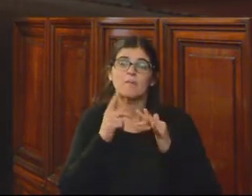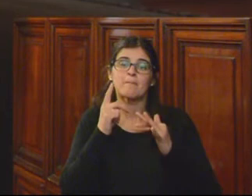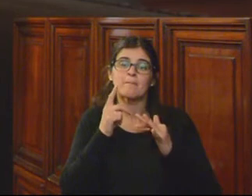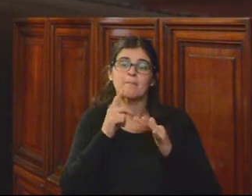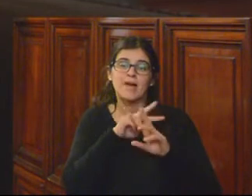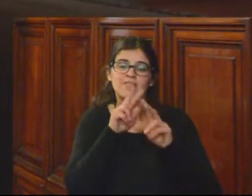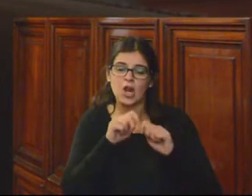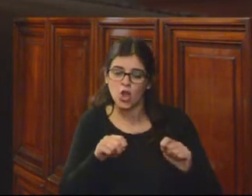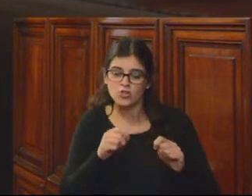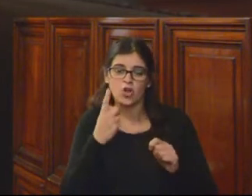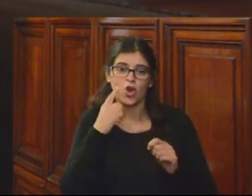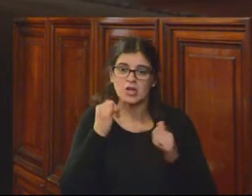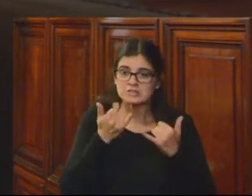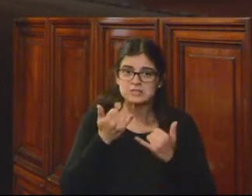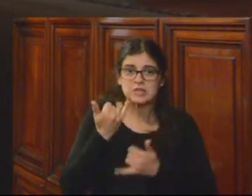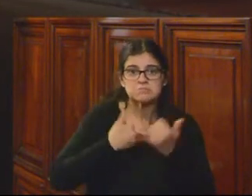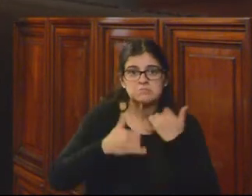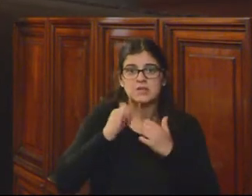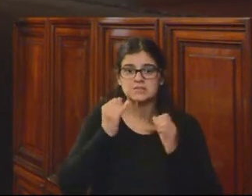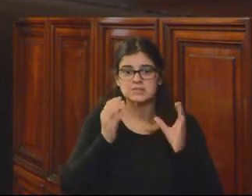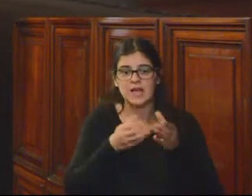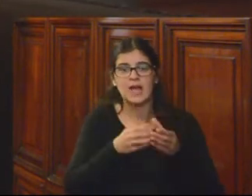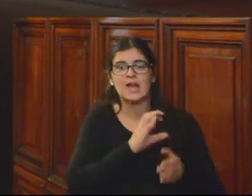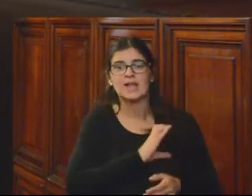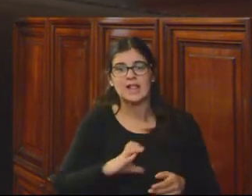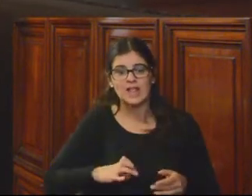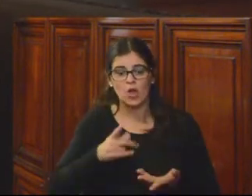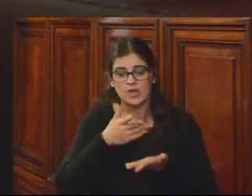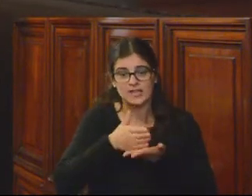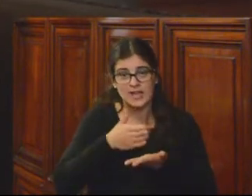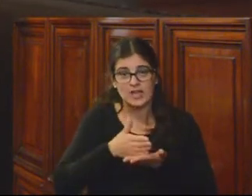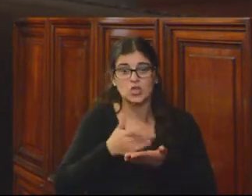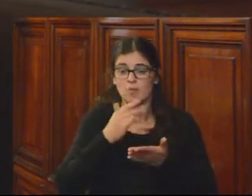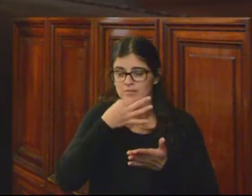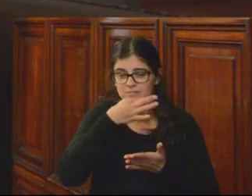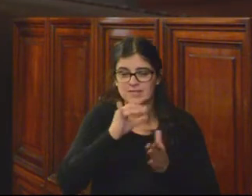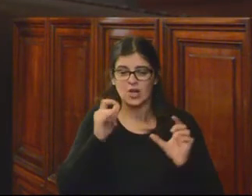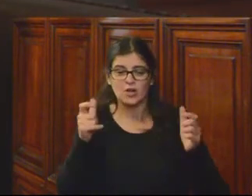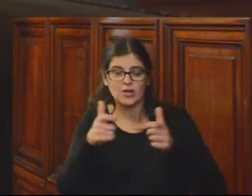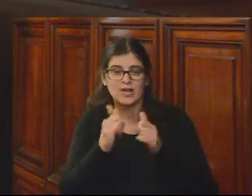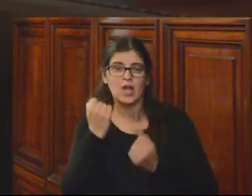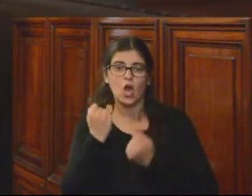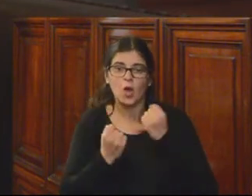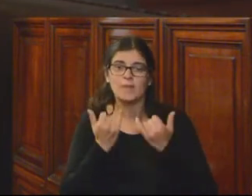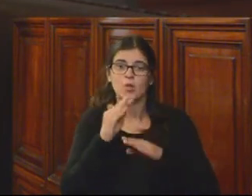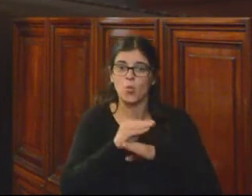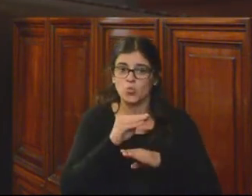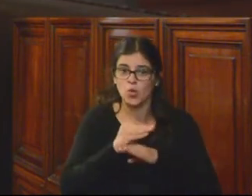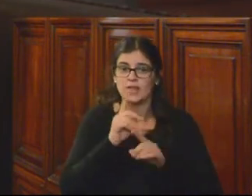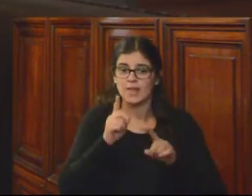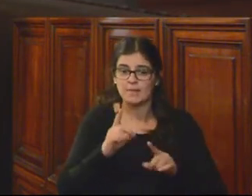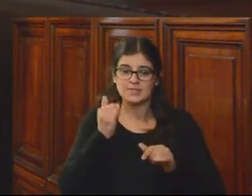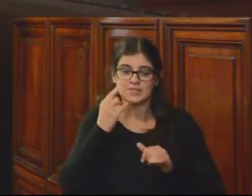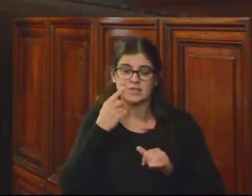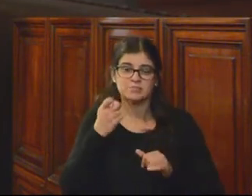lo escuchado de parte del Estado en torno a este derecho que, como bien señaló el Comité de Derechos Económicos, Sociales y Culturales, ¿verdad?, en su